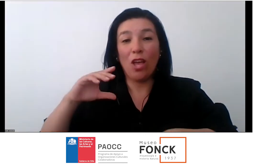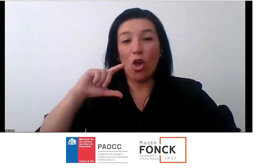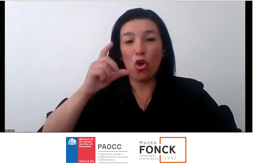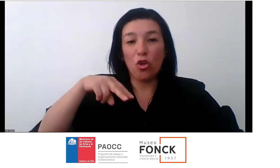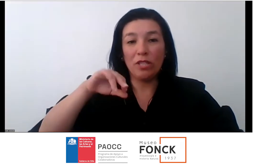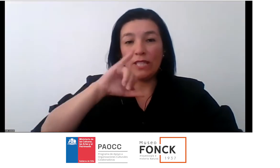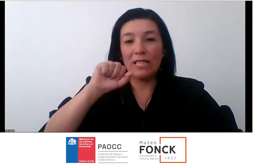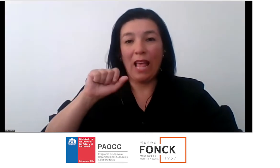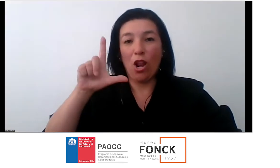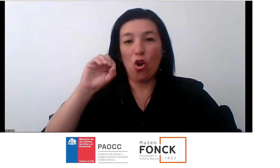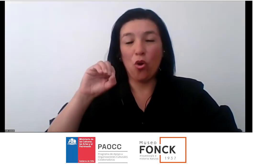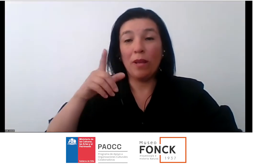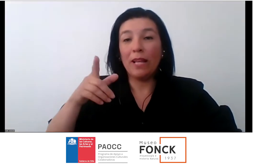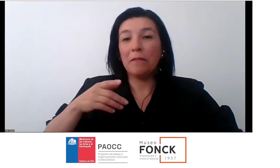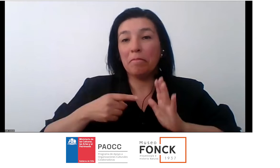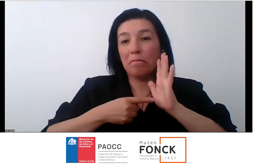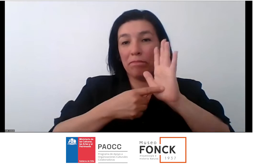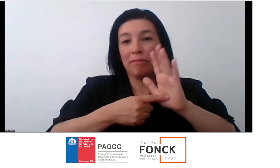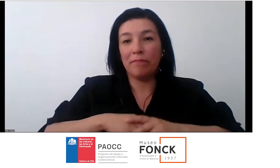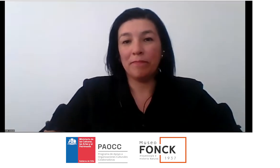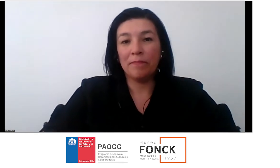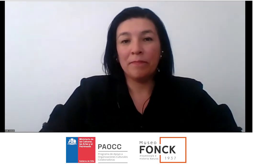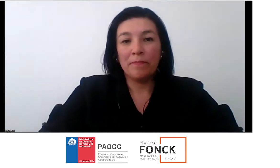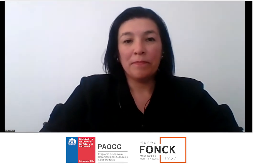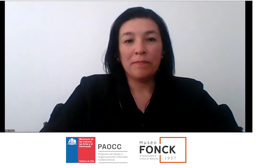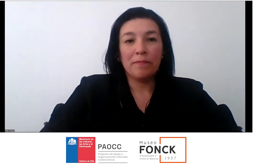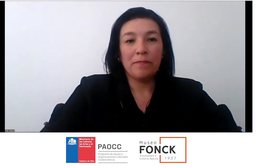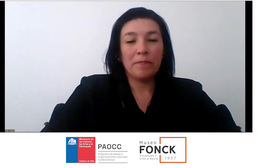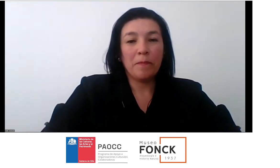Gonzalo para que comparta su pantalla.